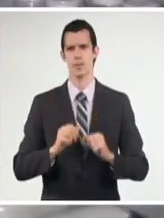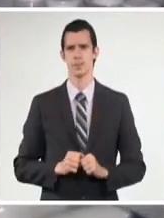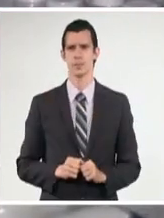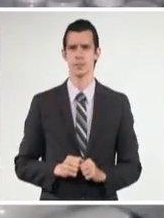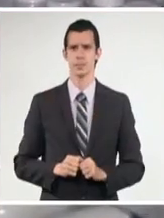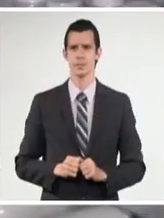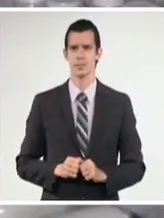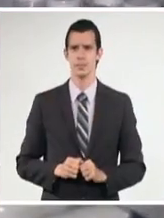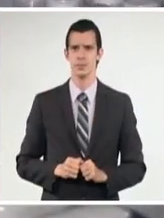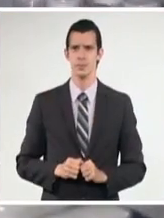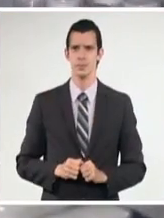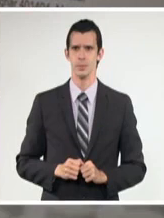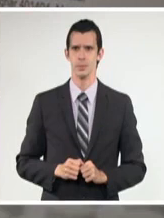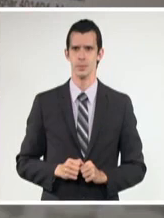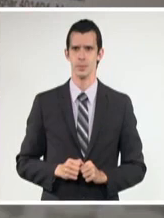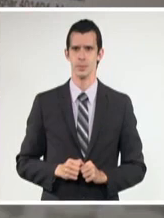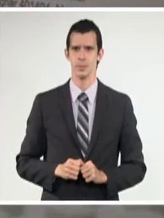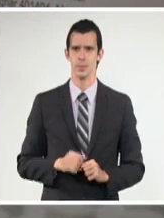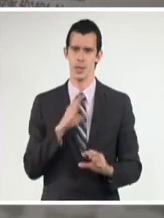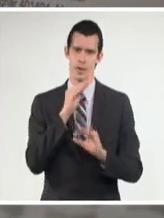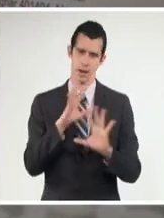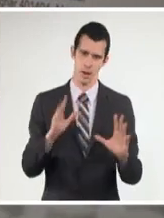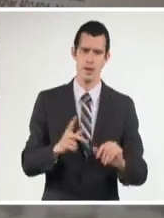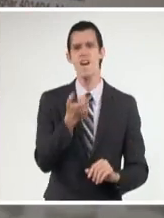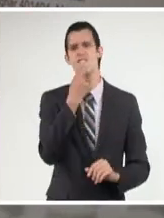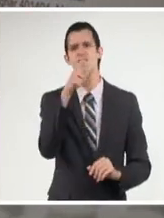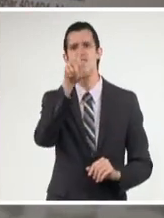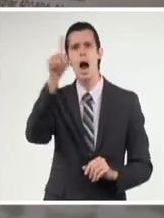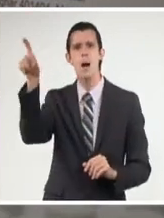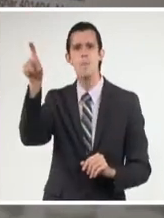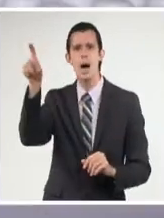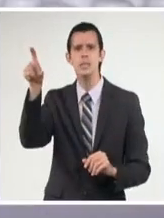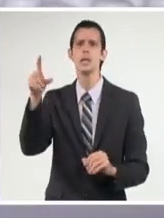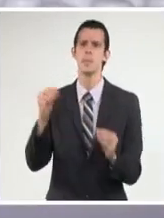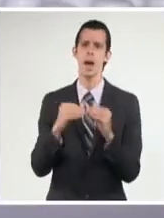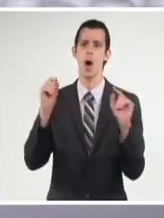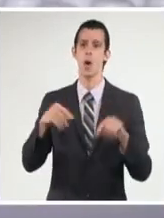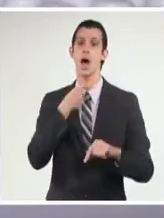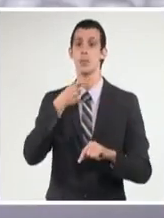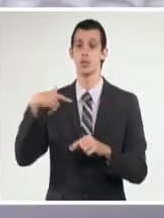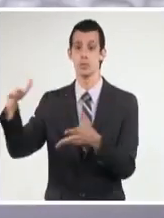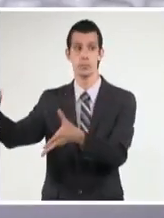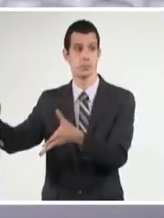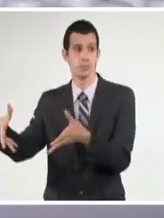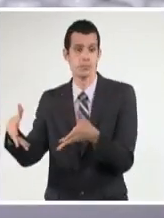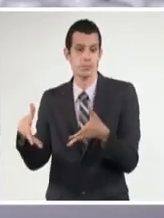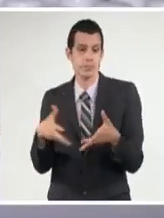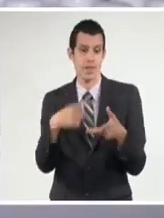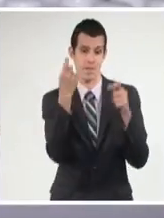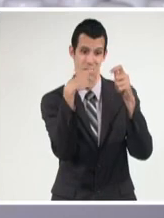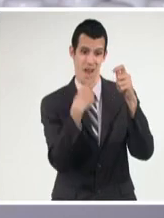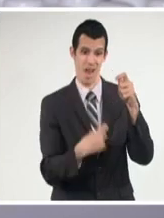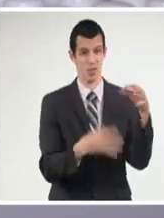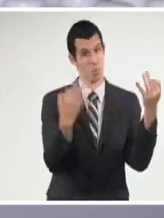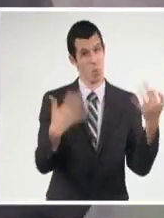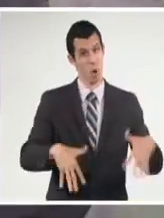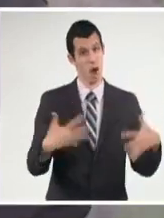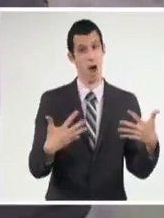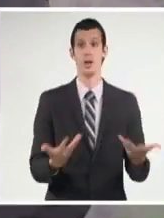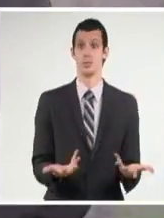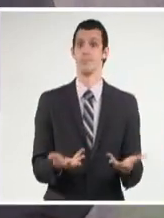ratifican como las de mayor vulnerabilidad a partir de las debilidades que persisten en el control de los procedimientos y documentos primarios de